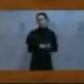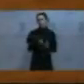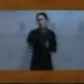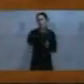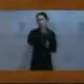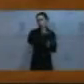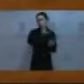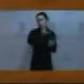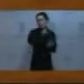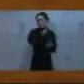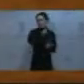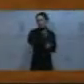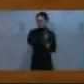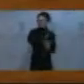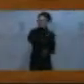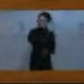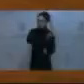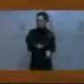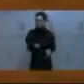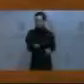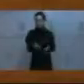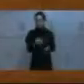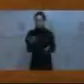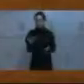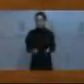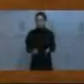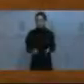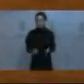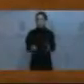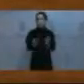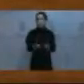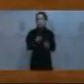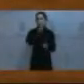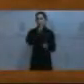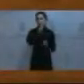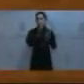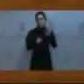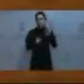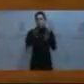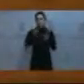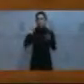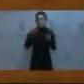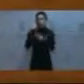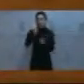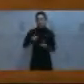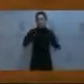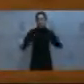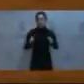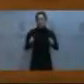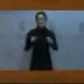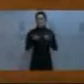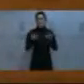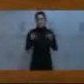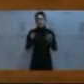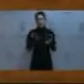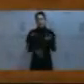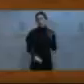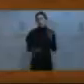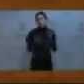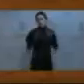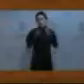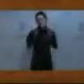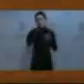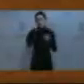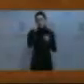lejos, Asturias podría llegar a tener 267.000 habitantes, según datos del estudio de la Universidad de